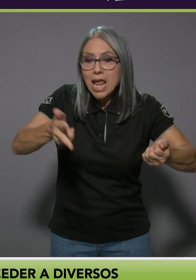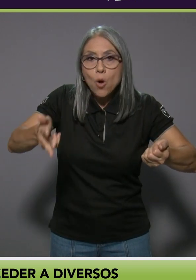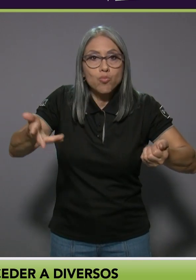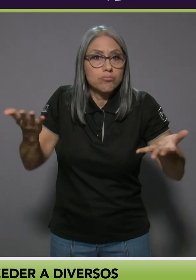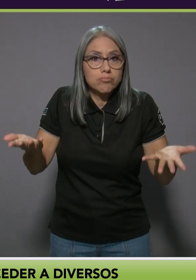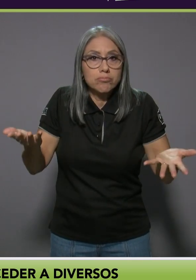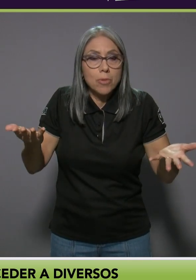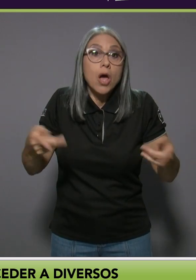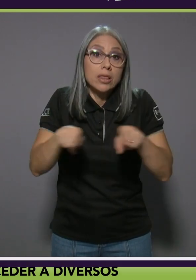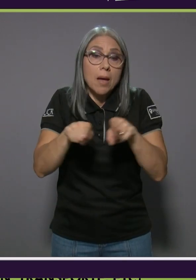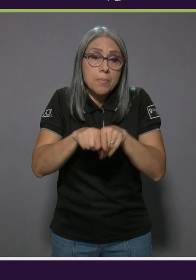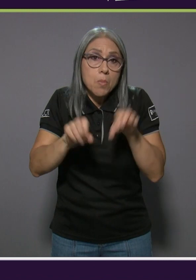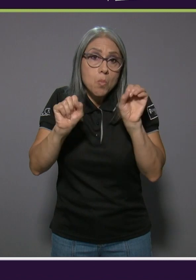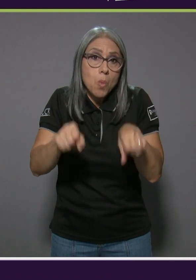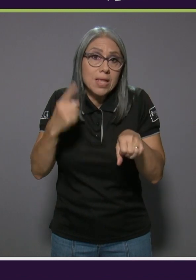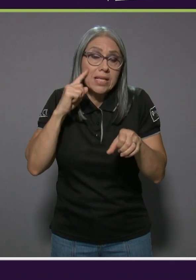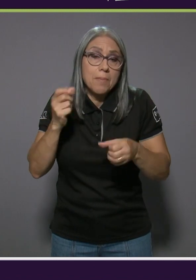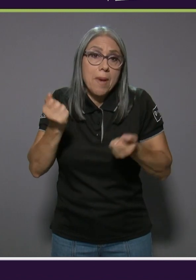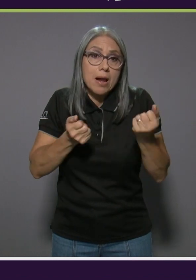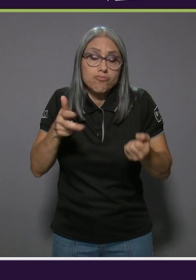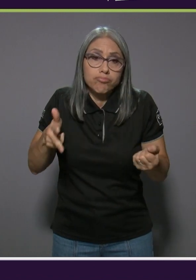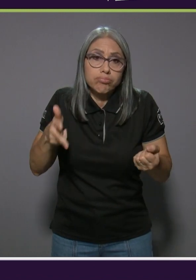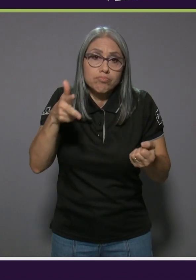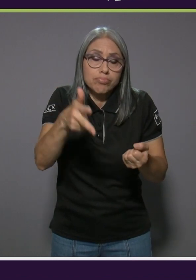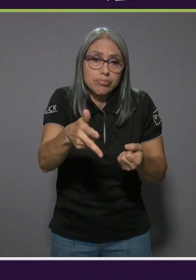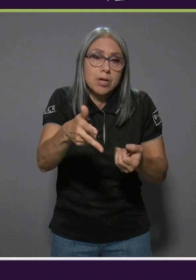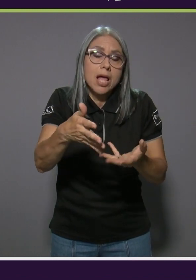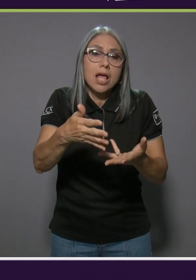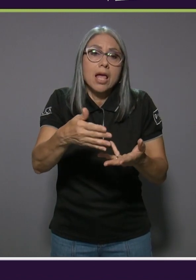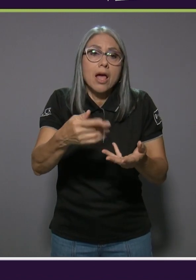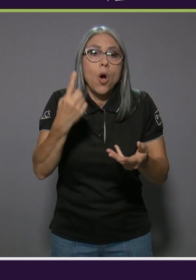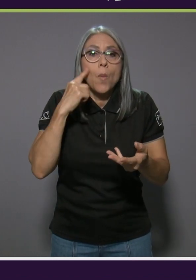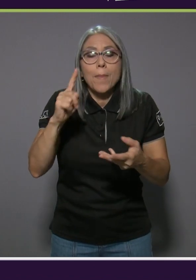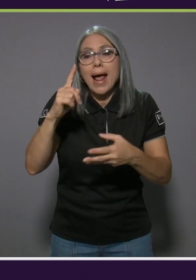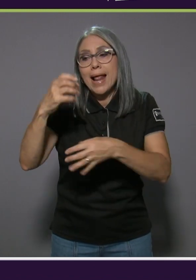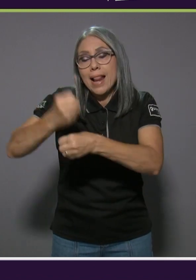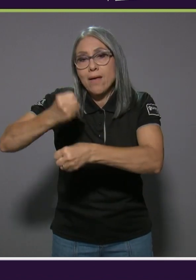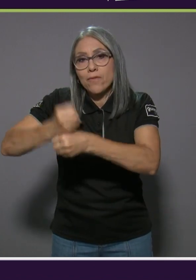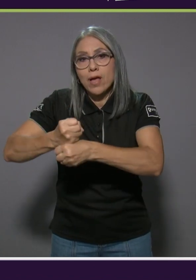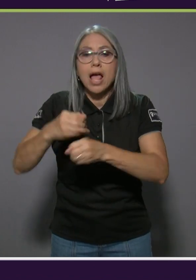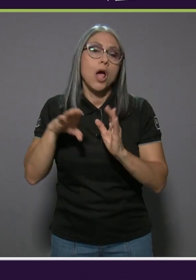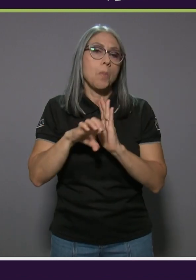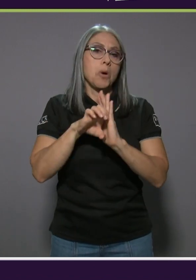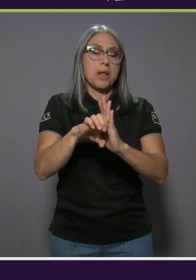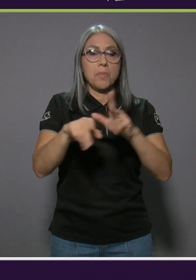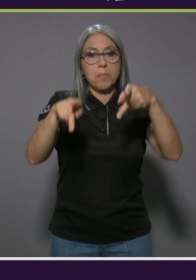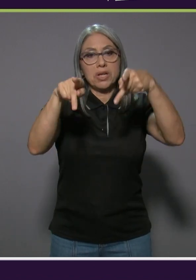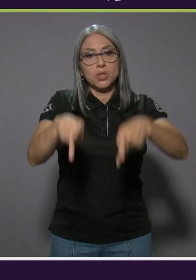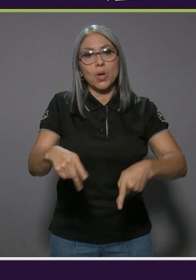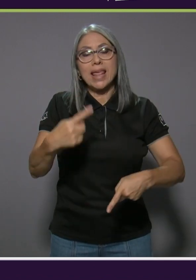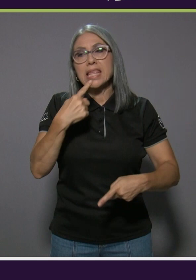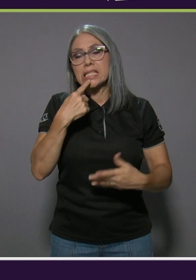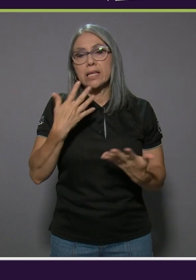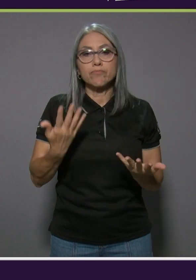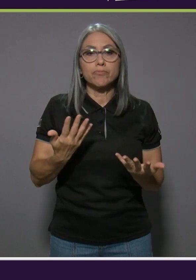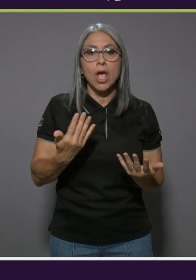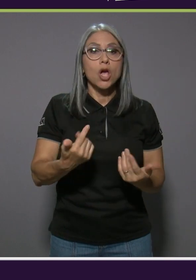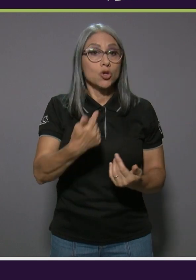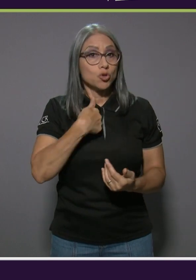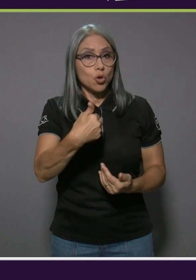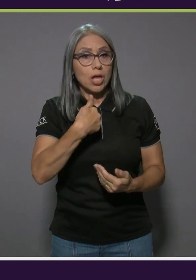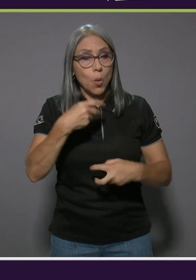efectos laborales. Entonces puede llegar alguien que dice, bueno, yo tengo un problema de visión, se